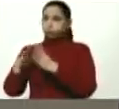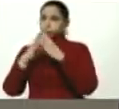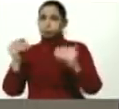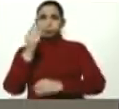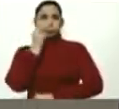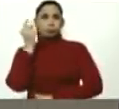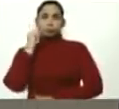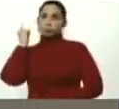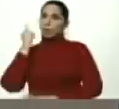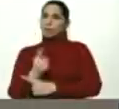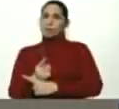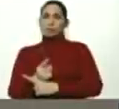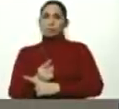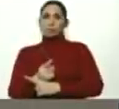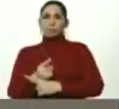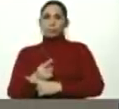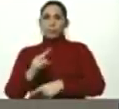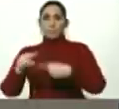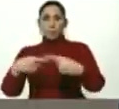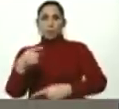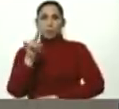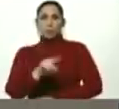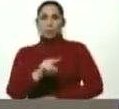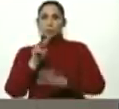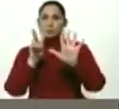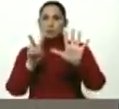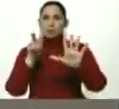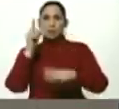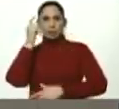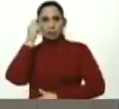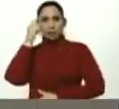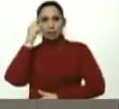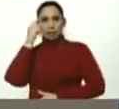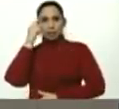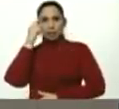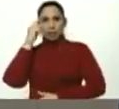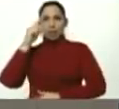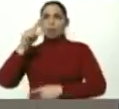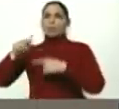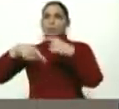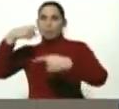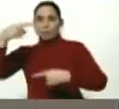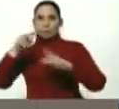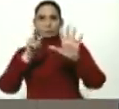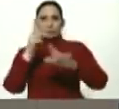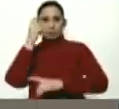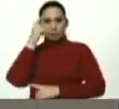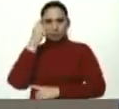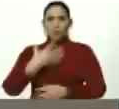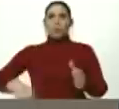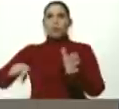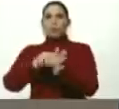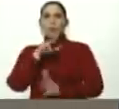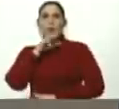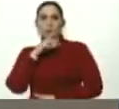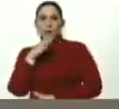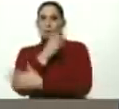todos este próximo lunes por 7 días. Y en 7 días volvemos a hablar. Un abrazo y buenas noches.